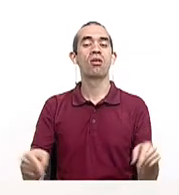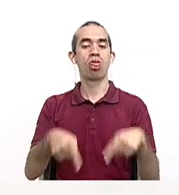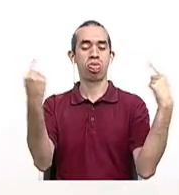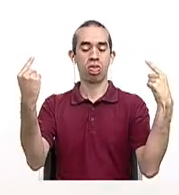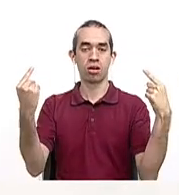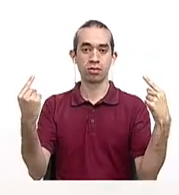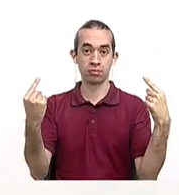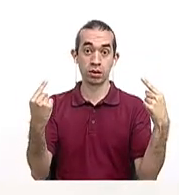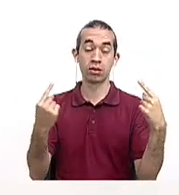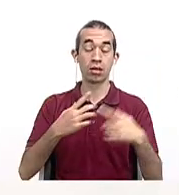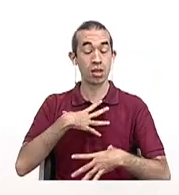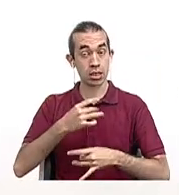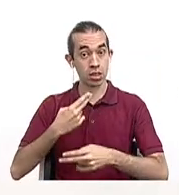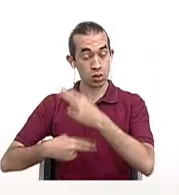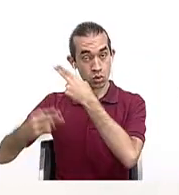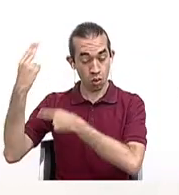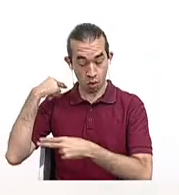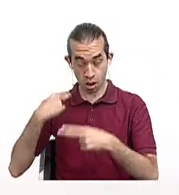que